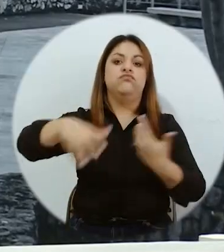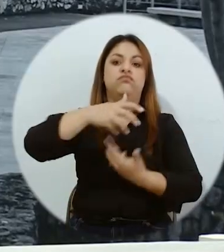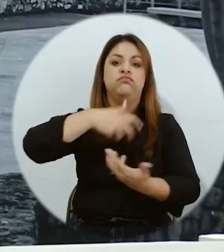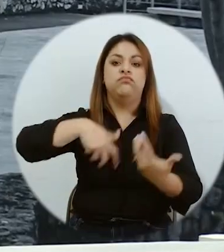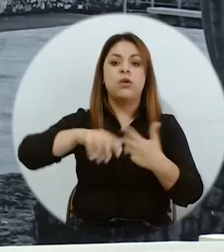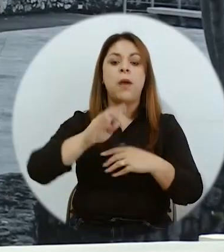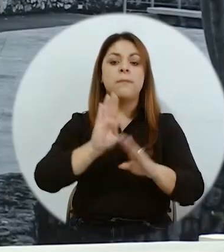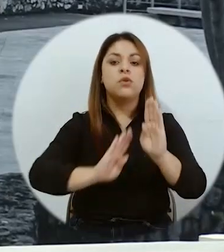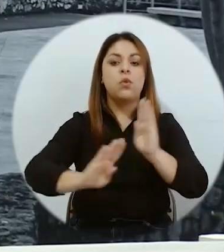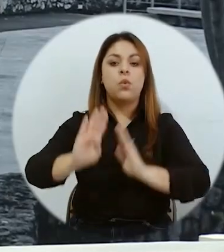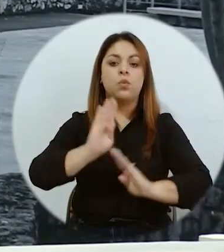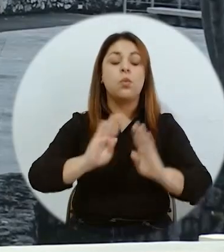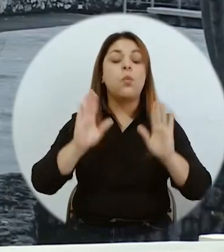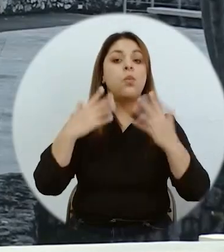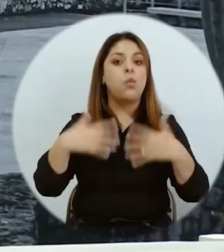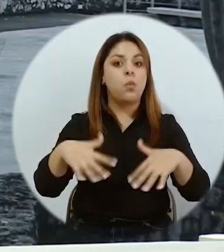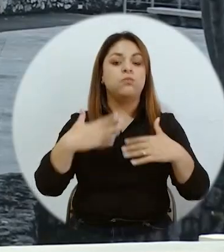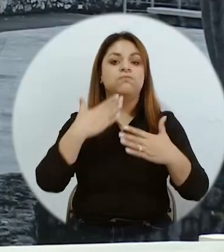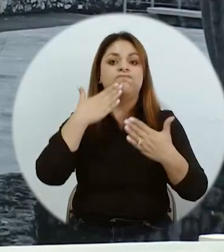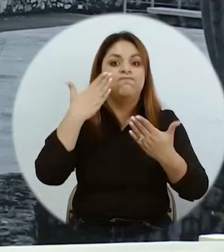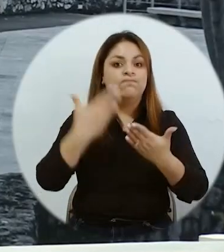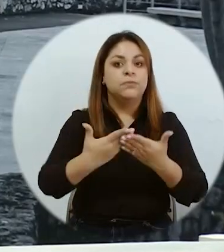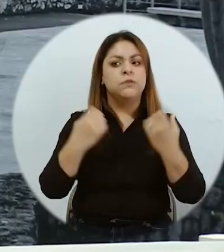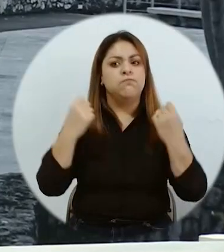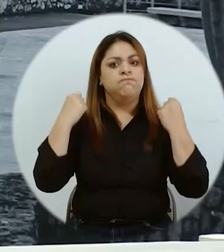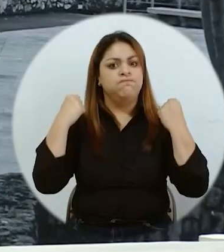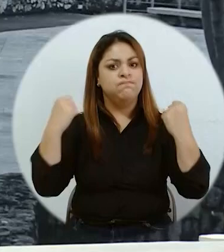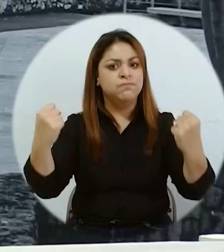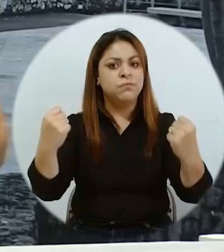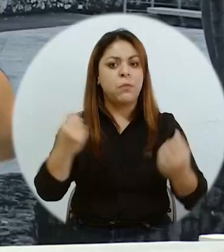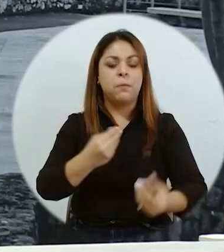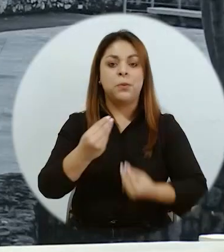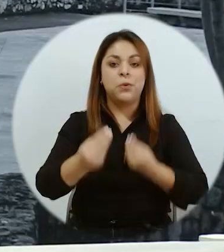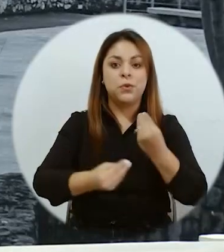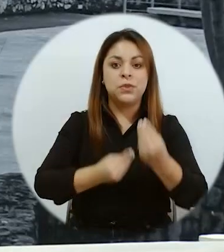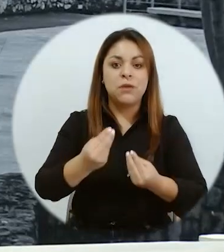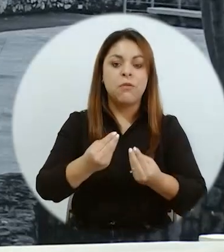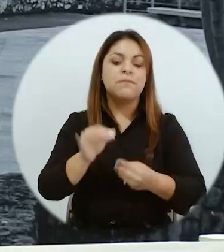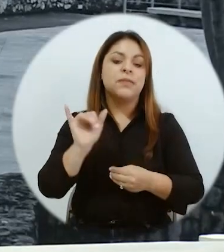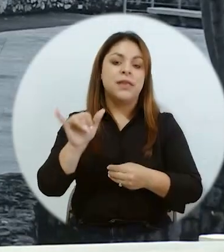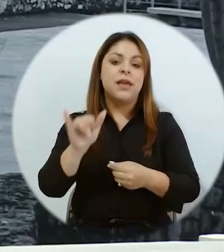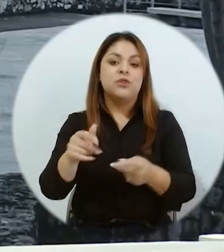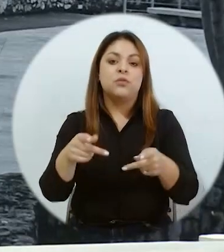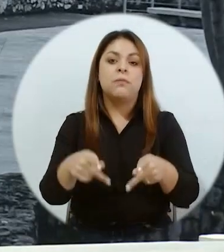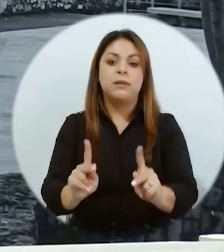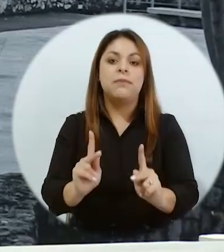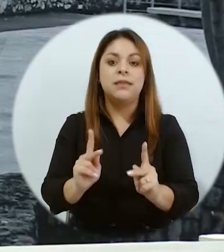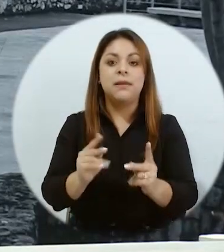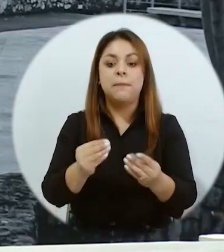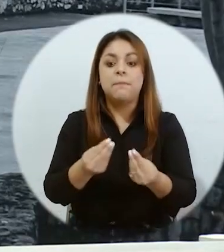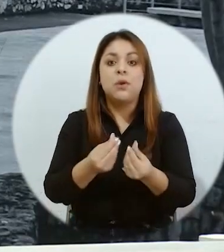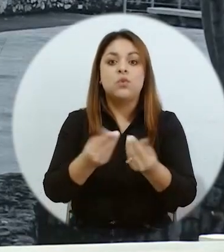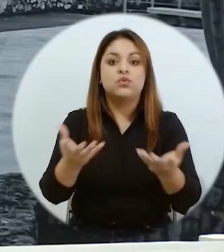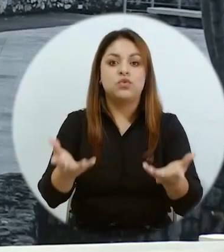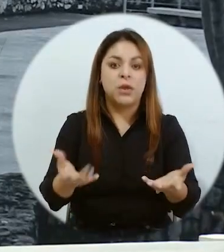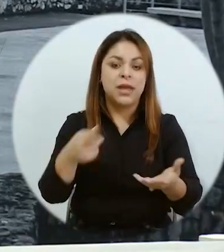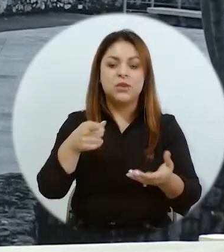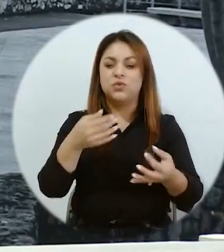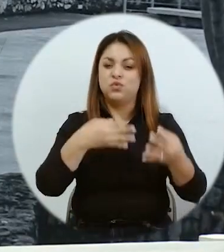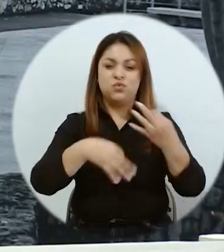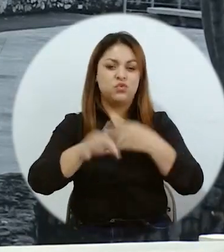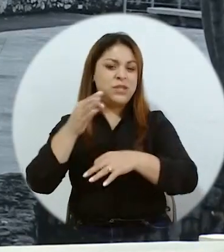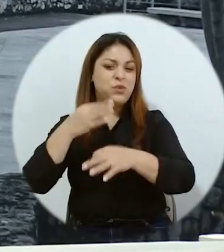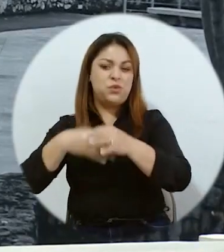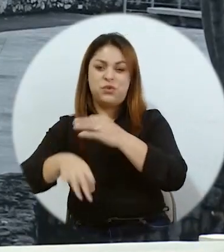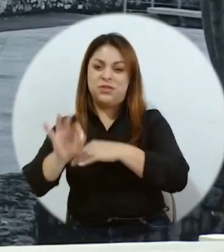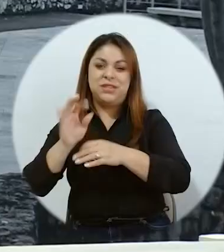en una interacción biológica compleja que hace que sean más resilientes, que sean más productivos y que permitan, digamos, una producción que